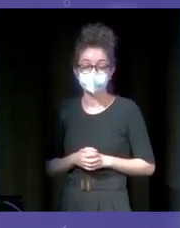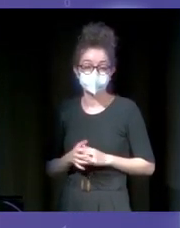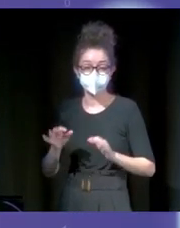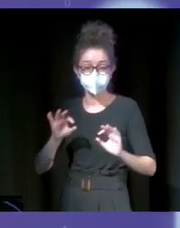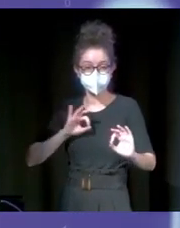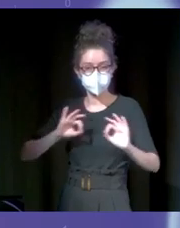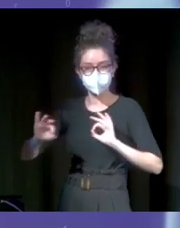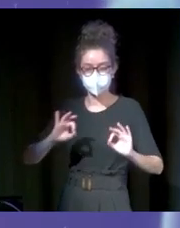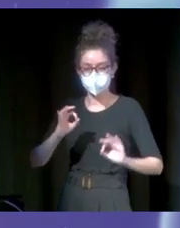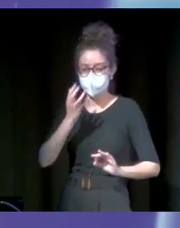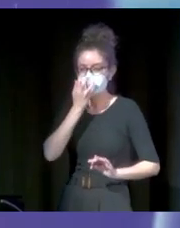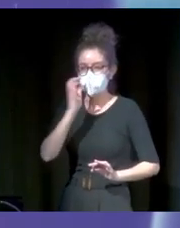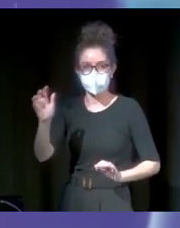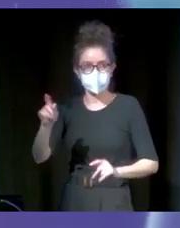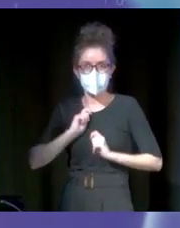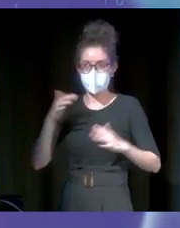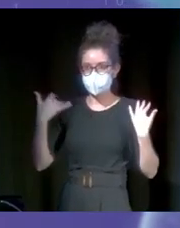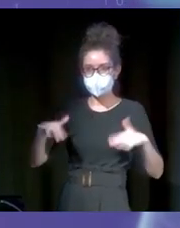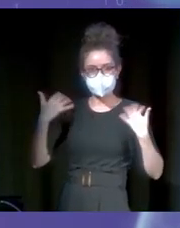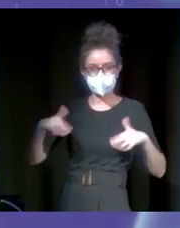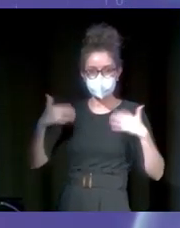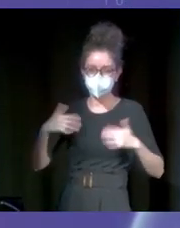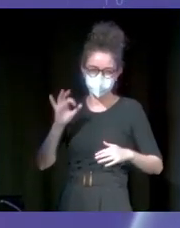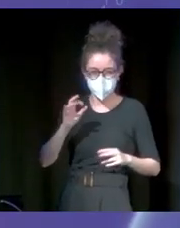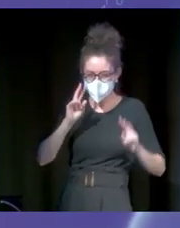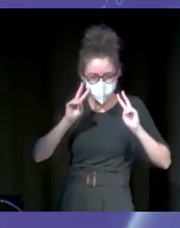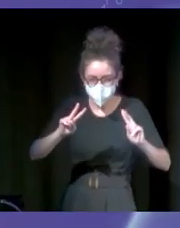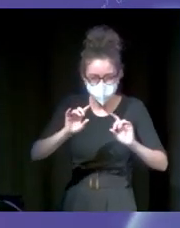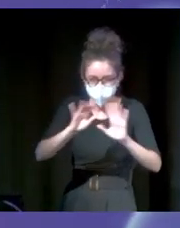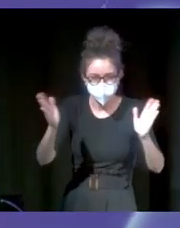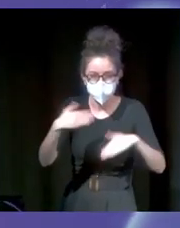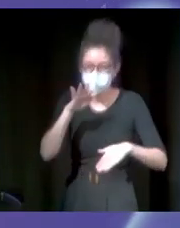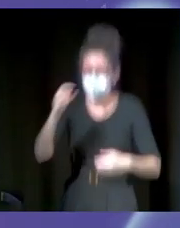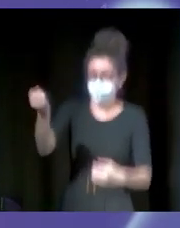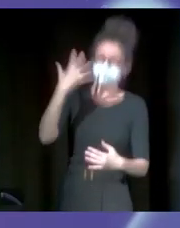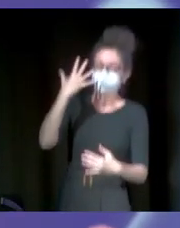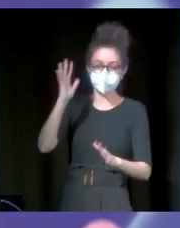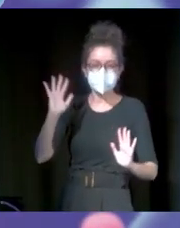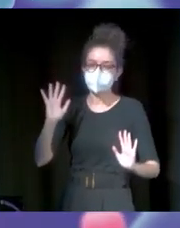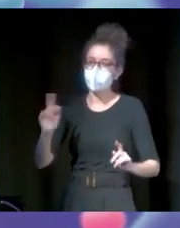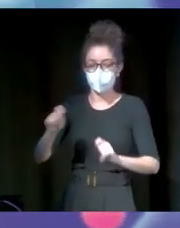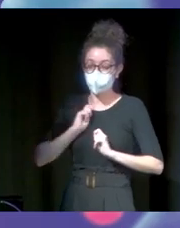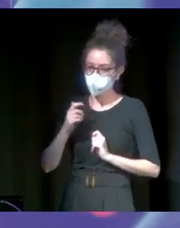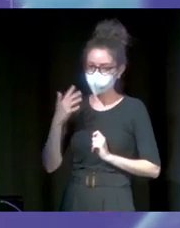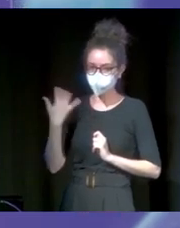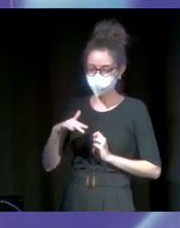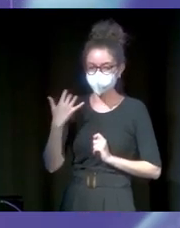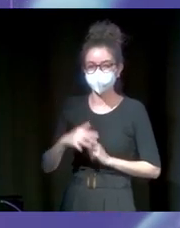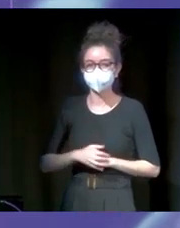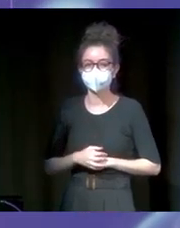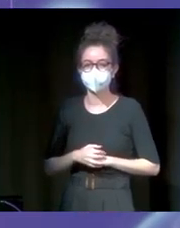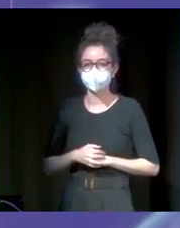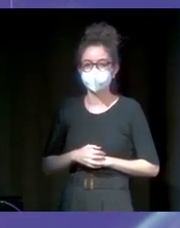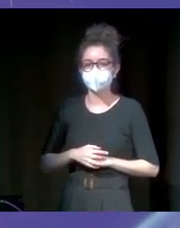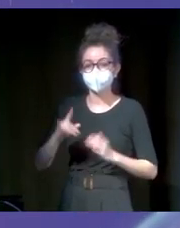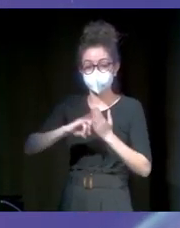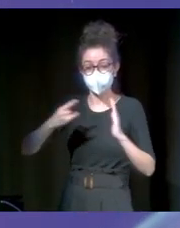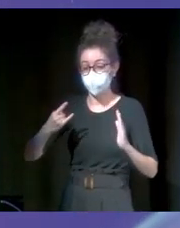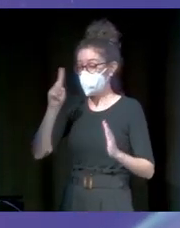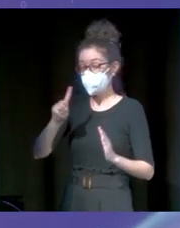impone impone mucho tampoco se ve mucho porque los focos que te deslumbran pero pero impone mucho 11 años de tecnológica un